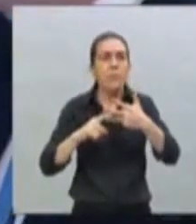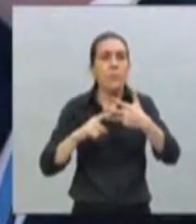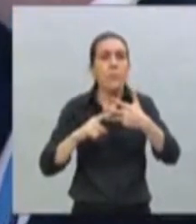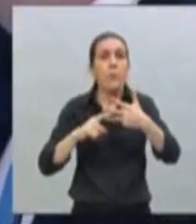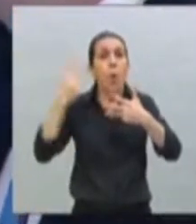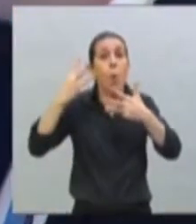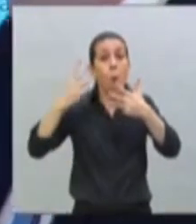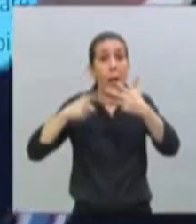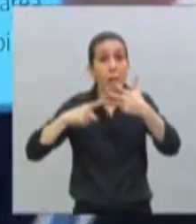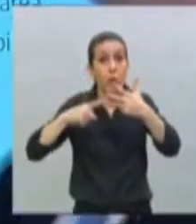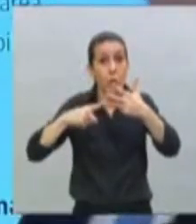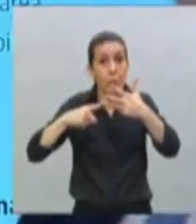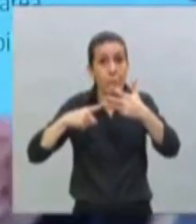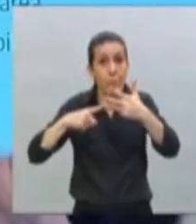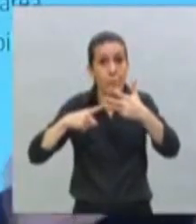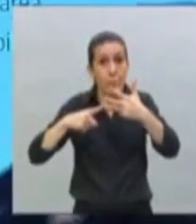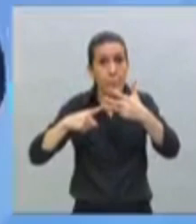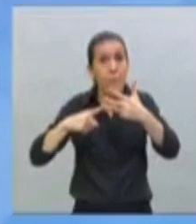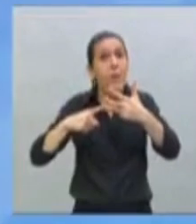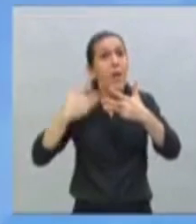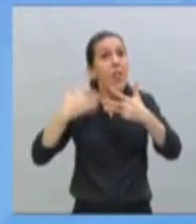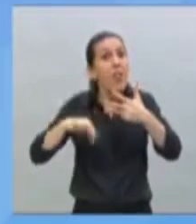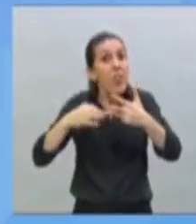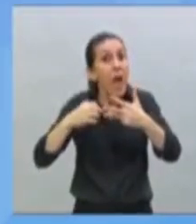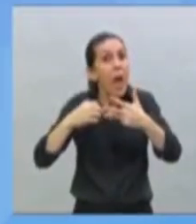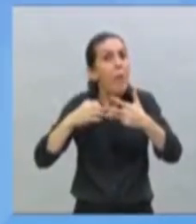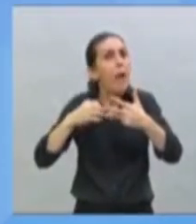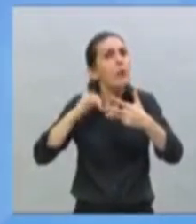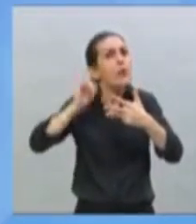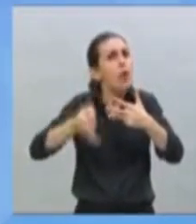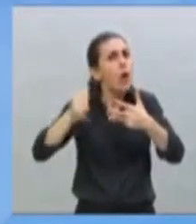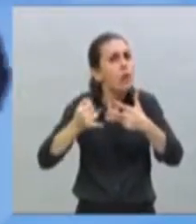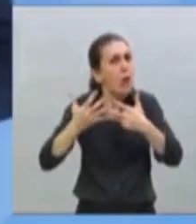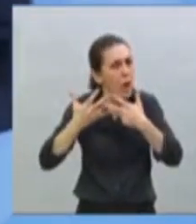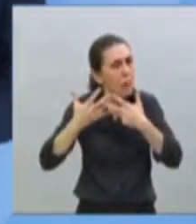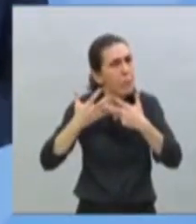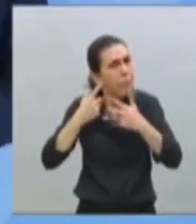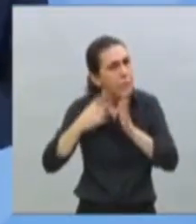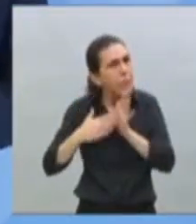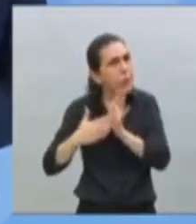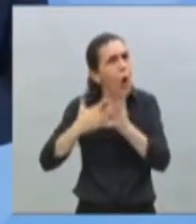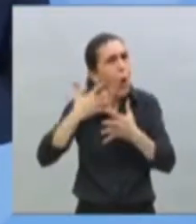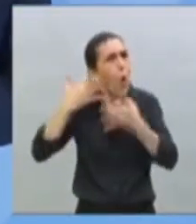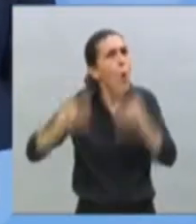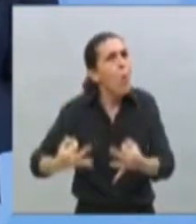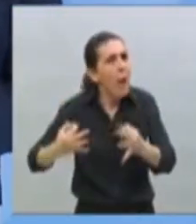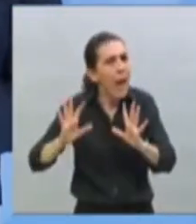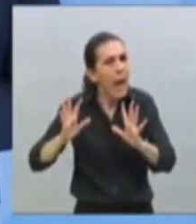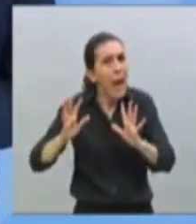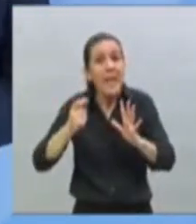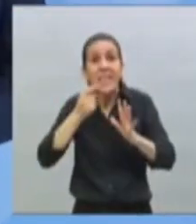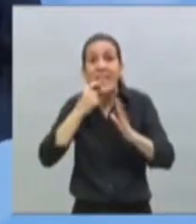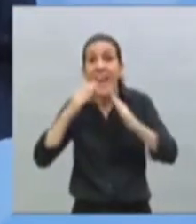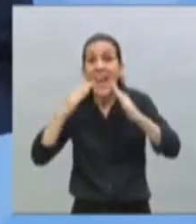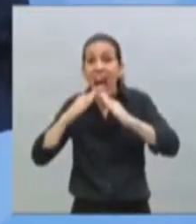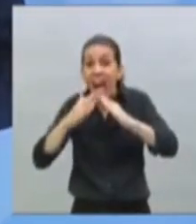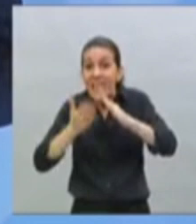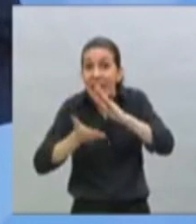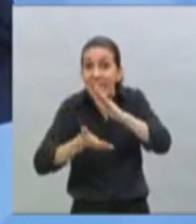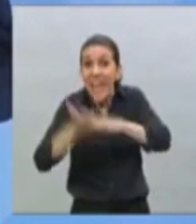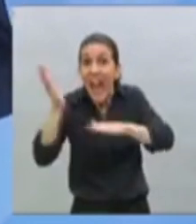Cuarto, tenemos que garantizar que ninguna apertura permita que más